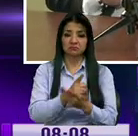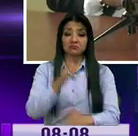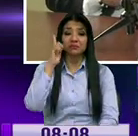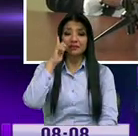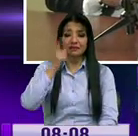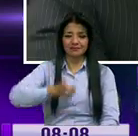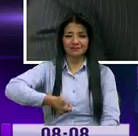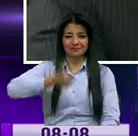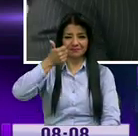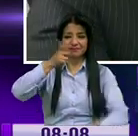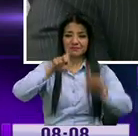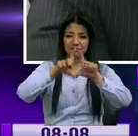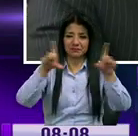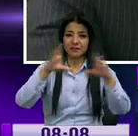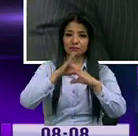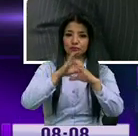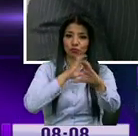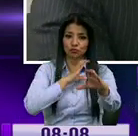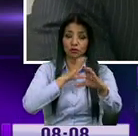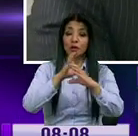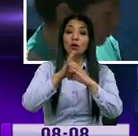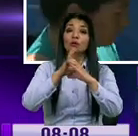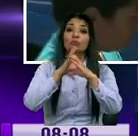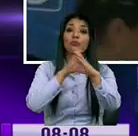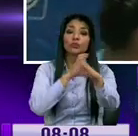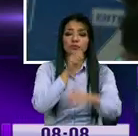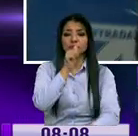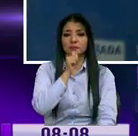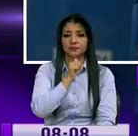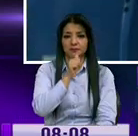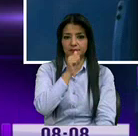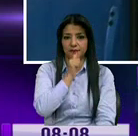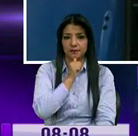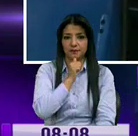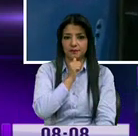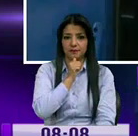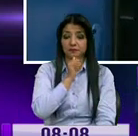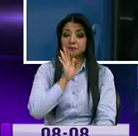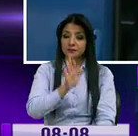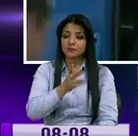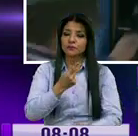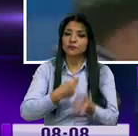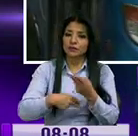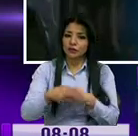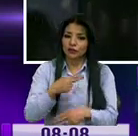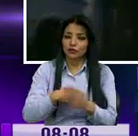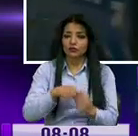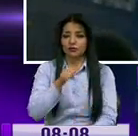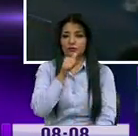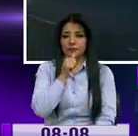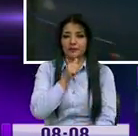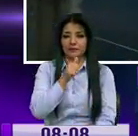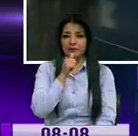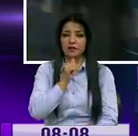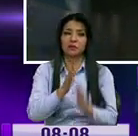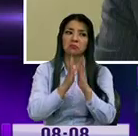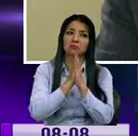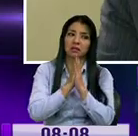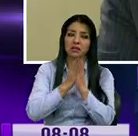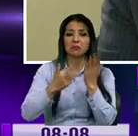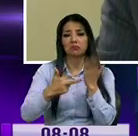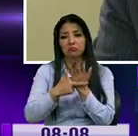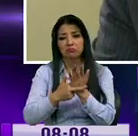del transporte, y repito, transporte privado, deberían tener ellos, más que el famoso petitorio de subir